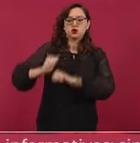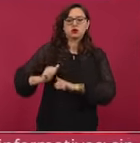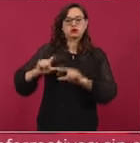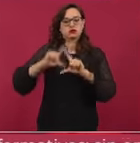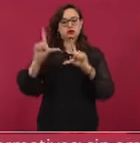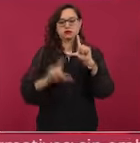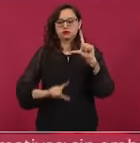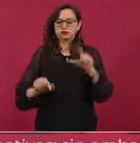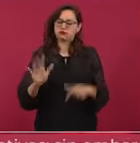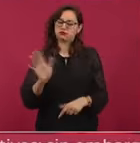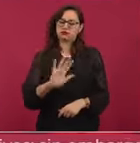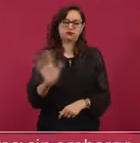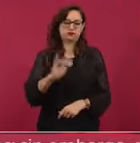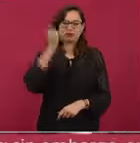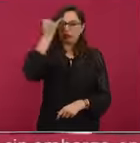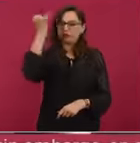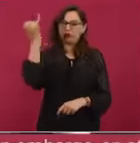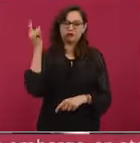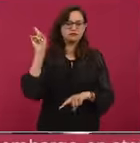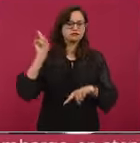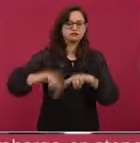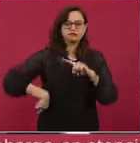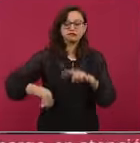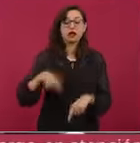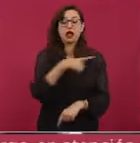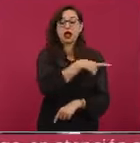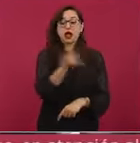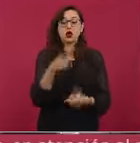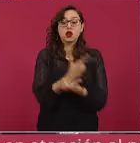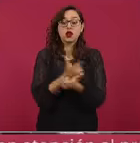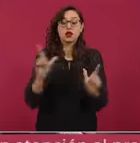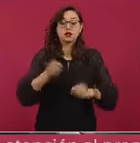¿Saben para qué utilizaban la libertad de expresión?